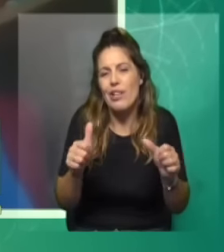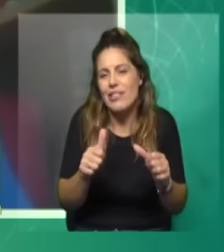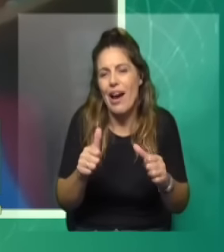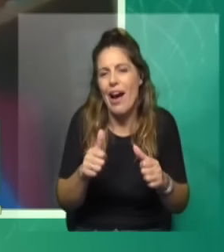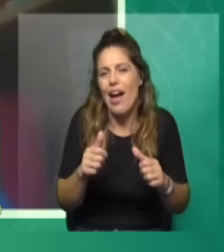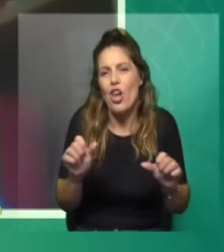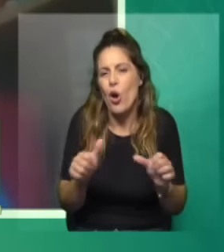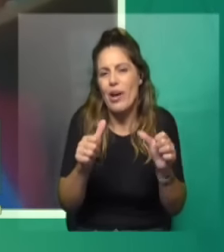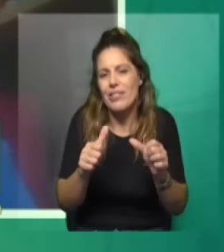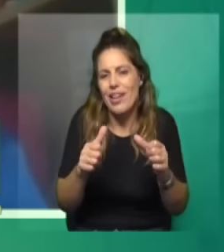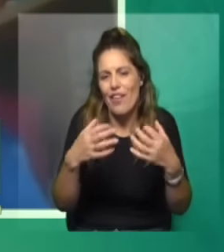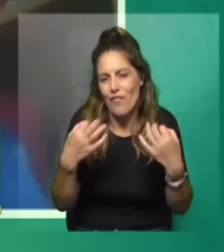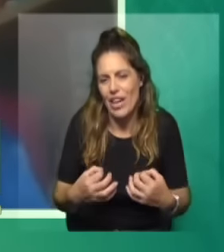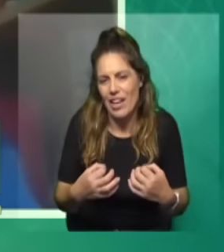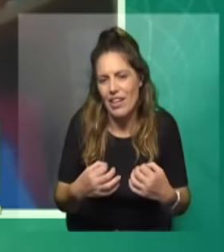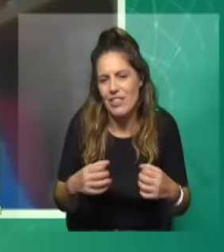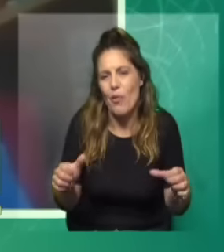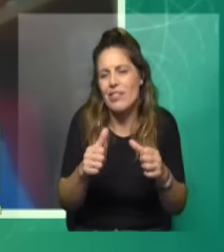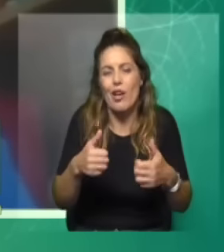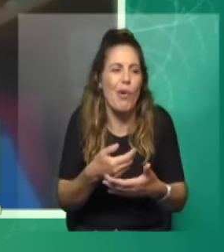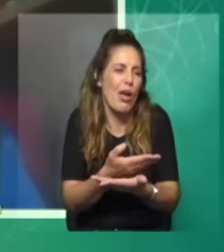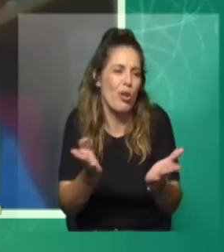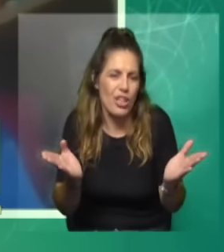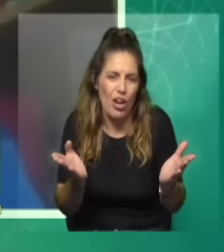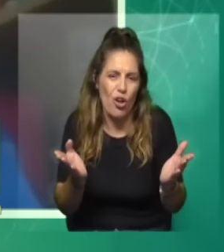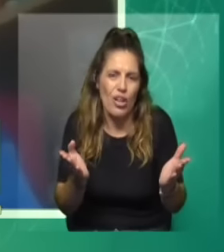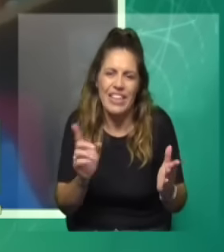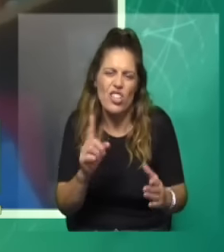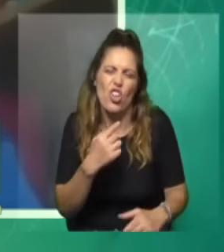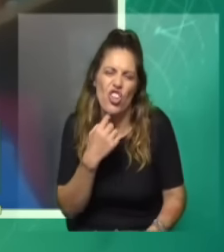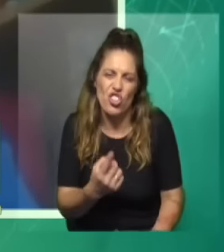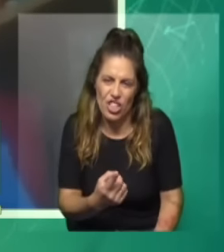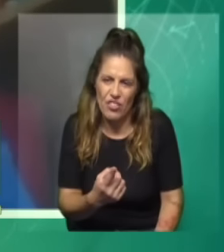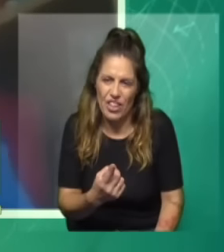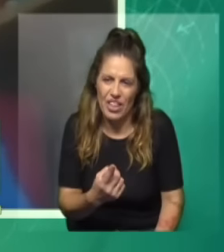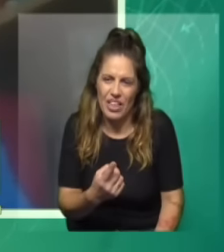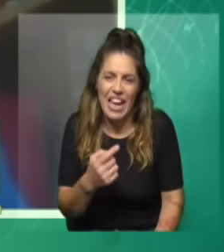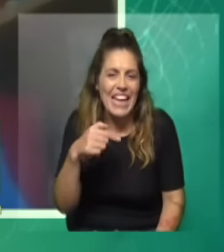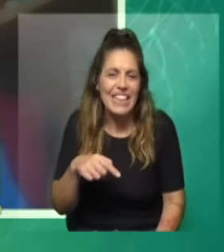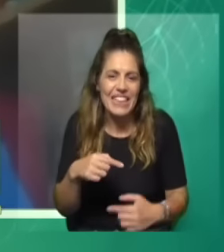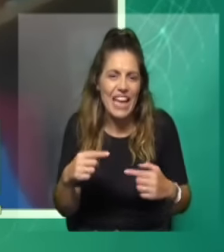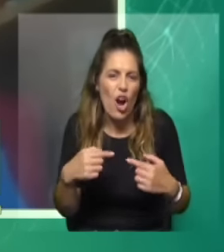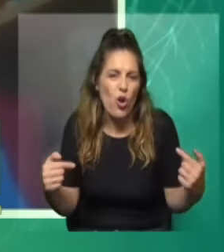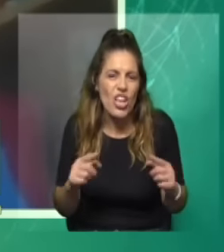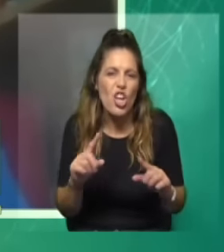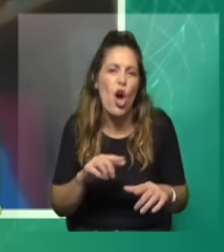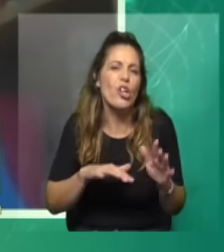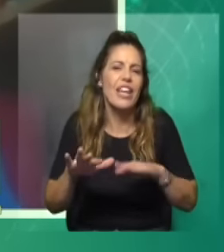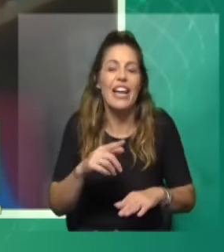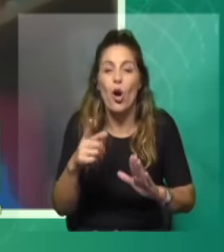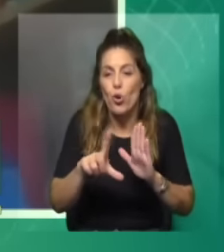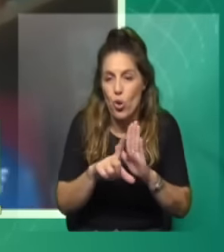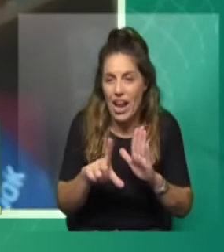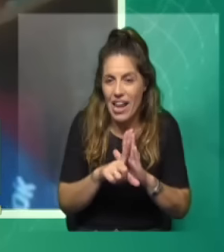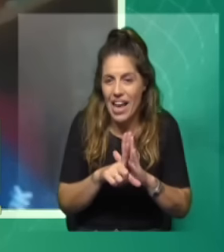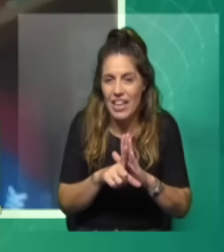las cosas para la tribuna está demostrado que no se no sirven y está demostrado que estas cosas no se arreglan con una ley como no